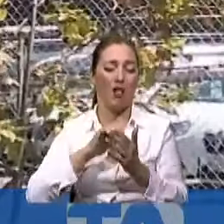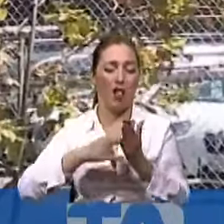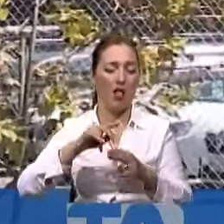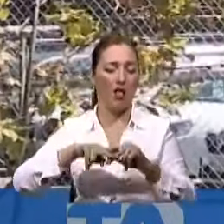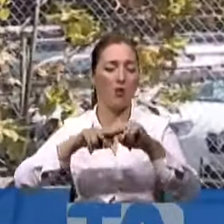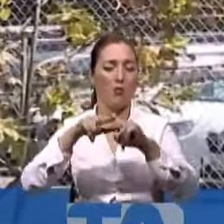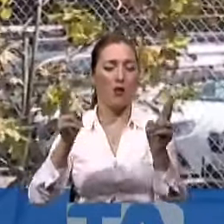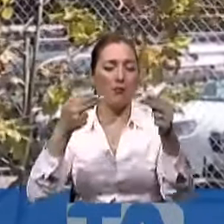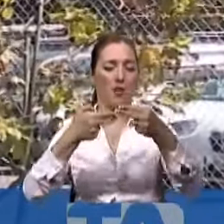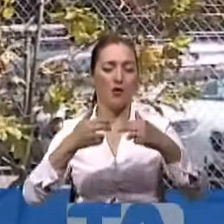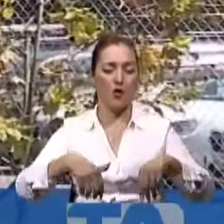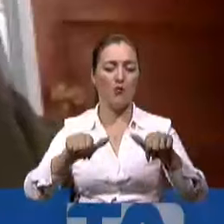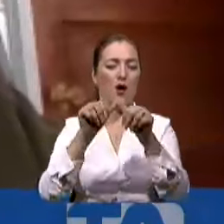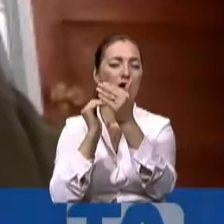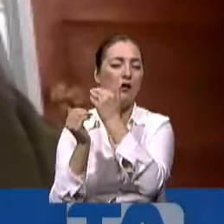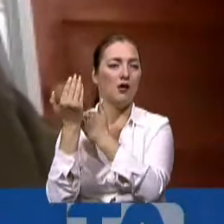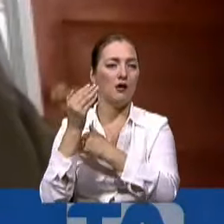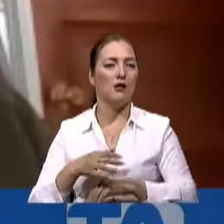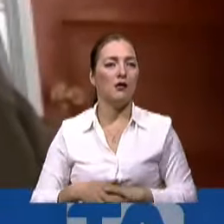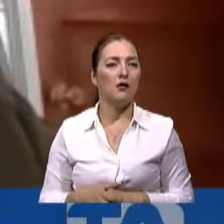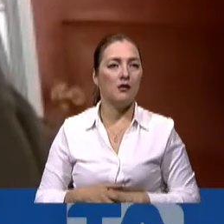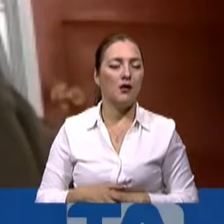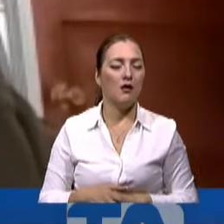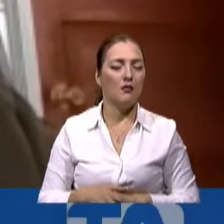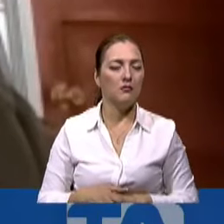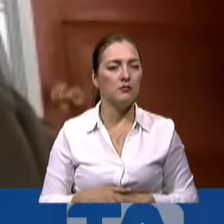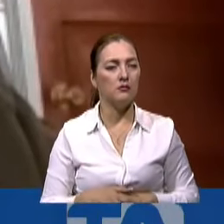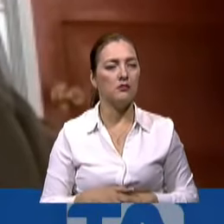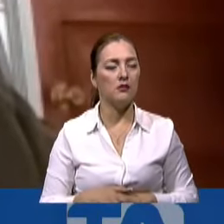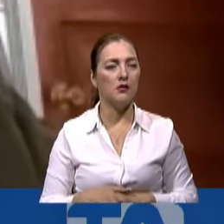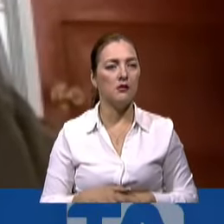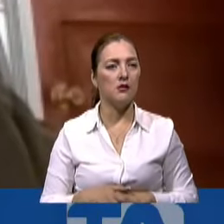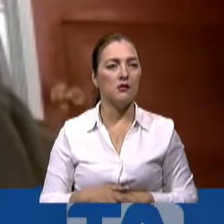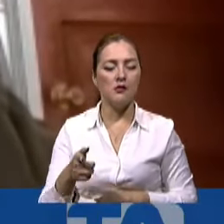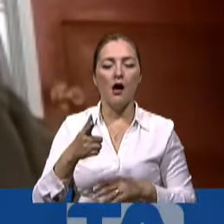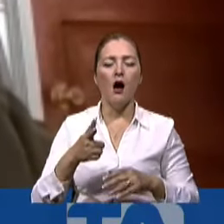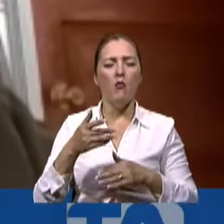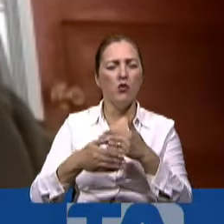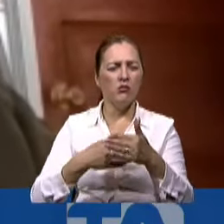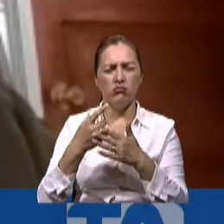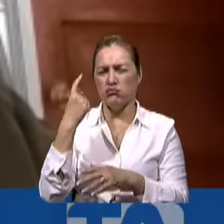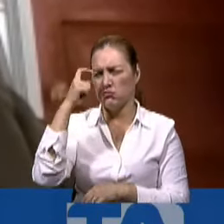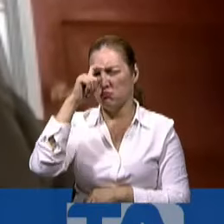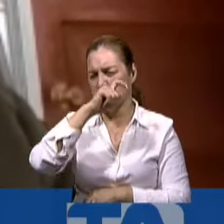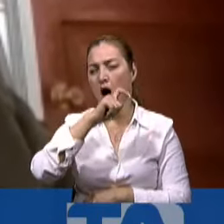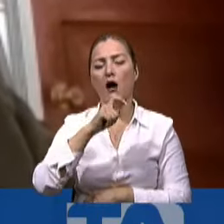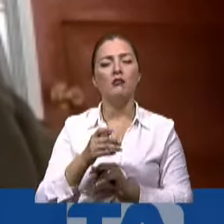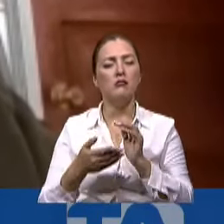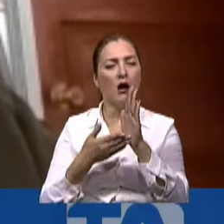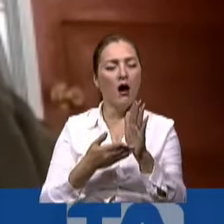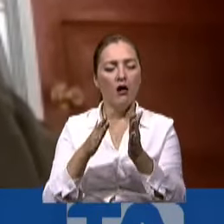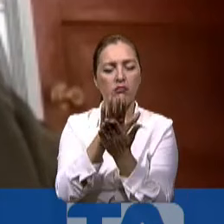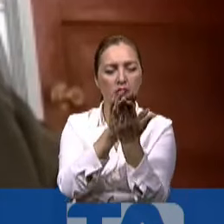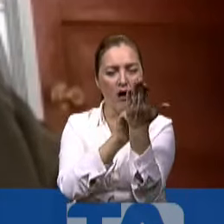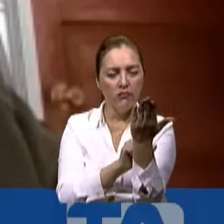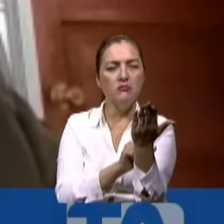hay un departamento de áreas históricas. Y que tiene que ver tanto con procedimientos complejos, con que hacer cualquier